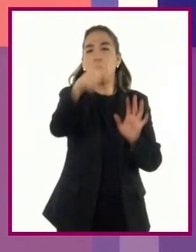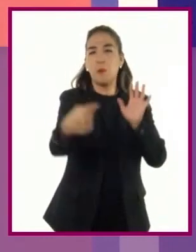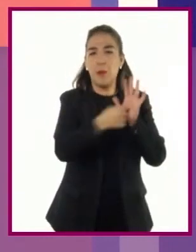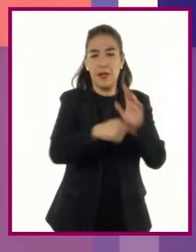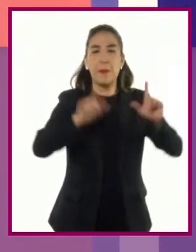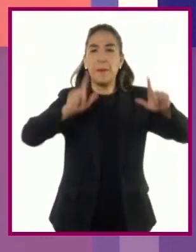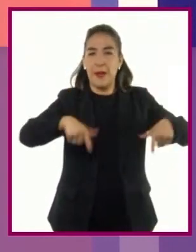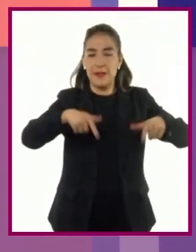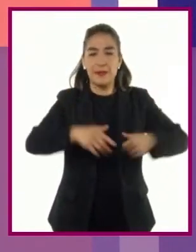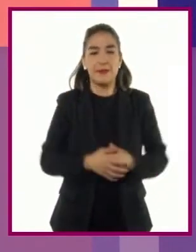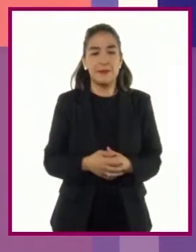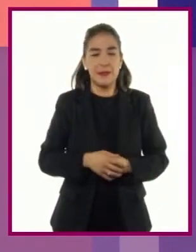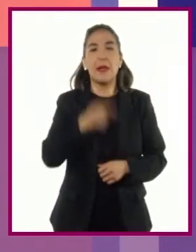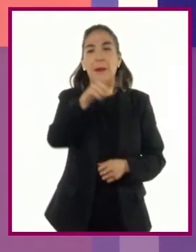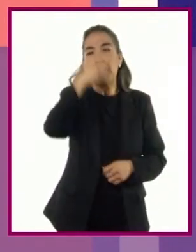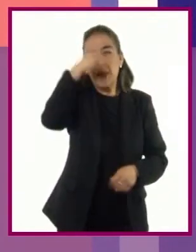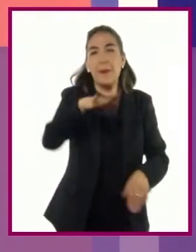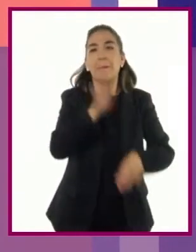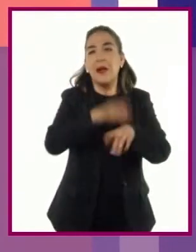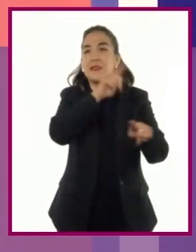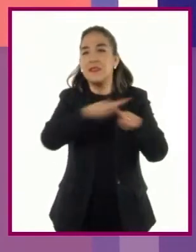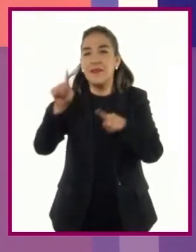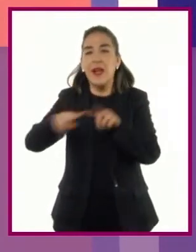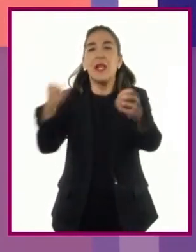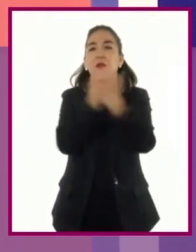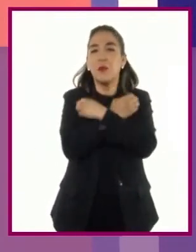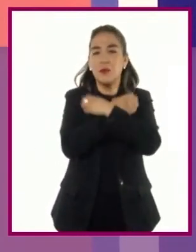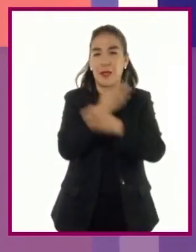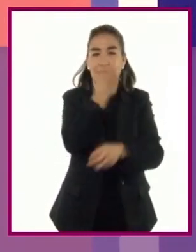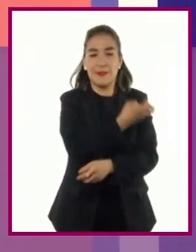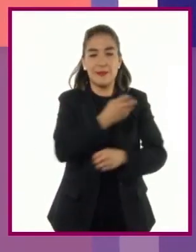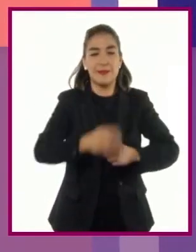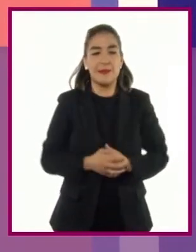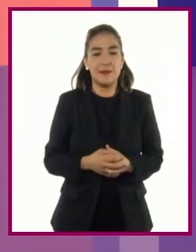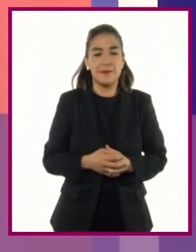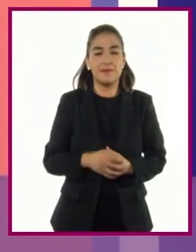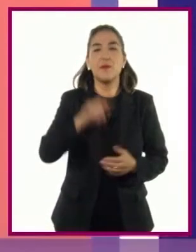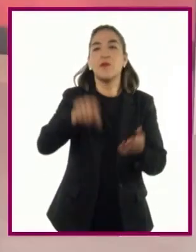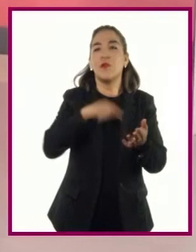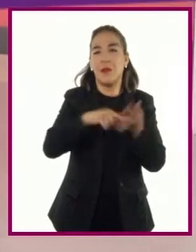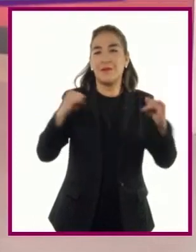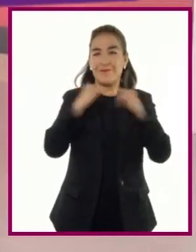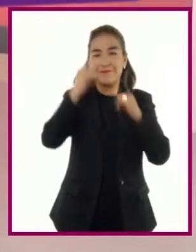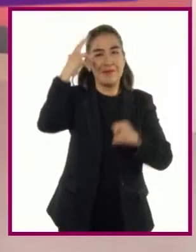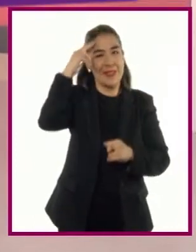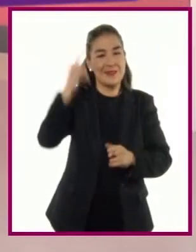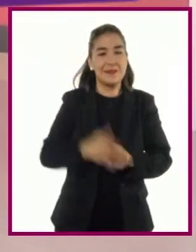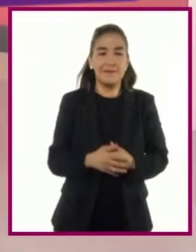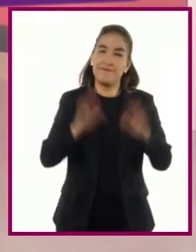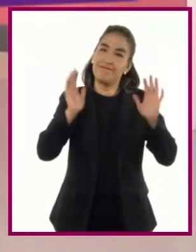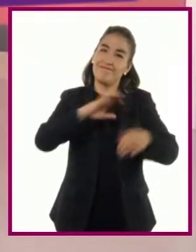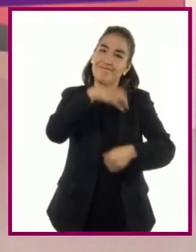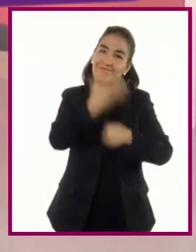podrán conocer la oferta educativa que ofrece el Instituto Nacional de Bellas Artes.